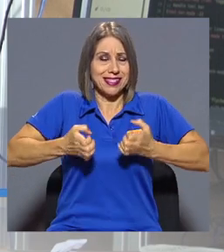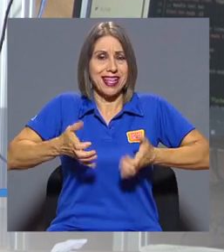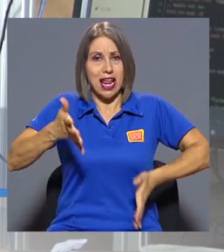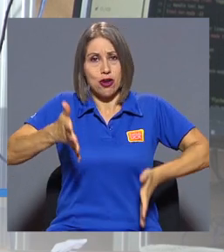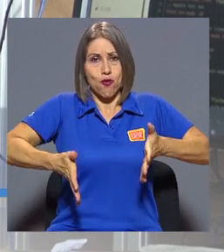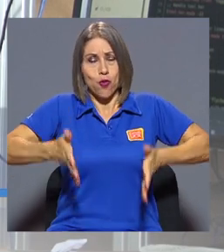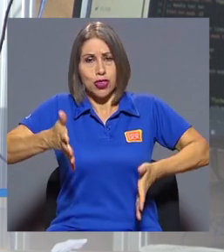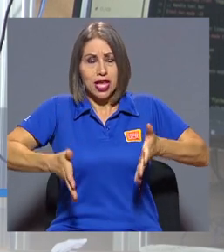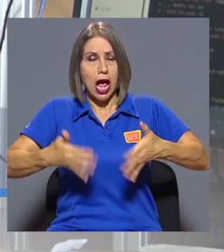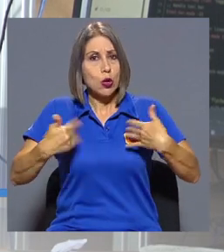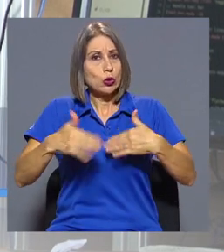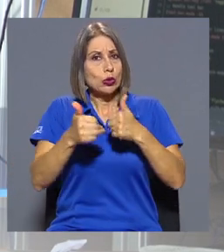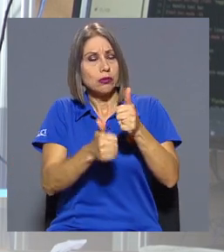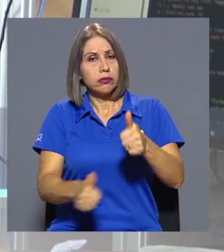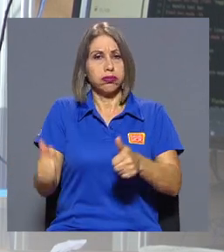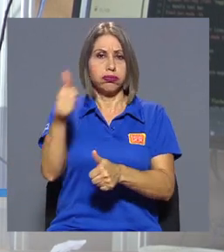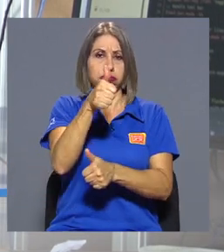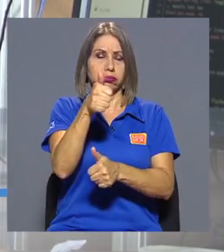robótica.